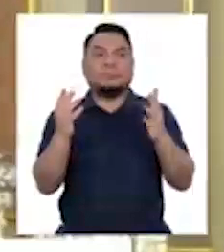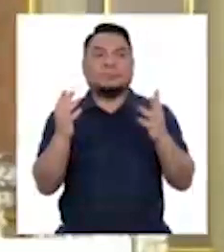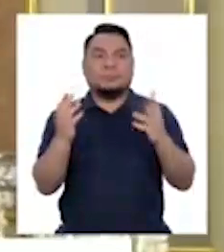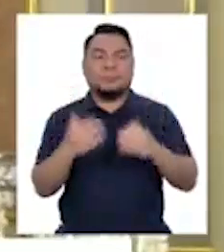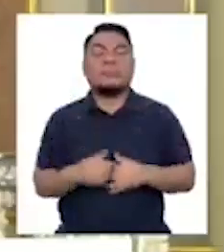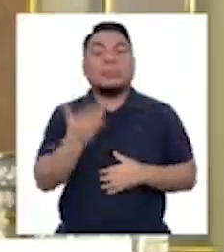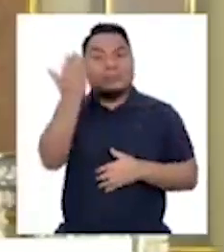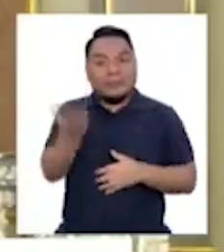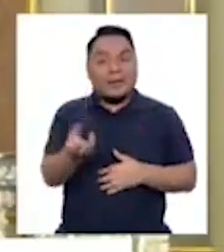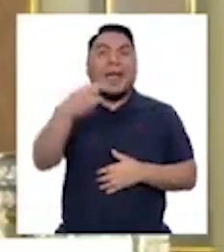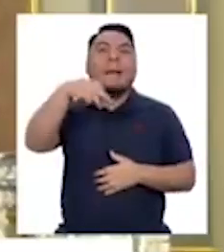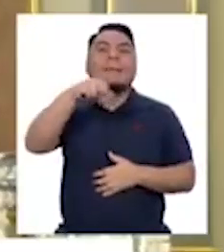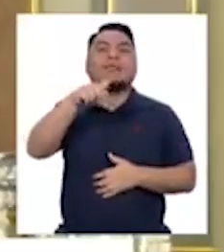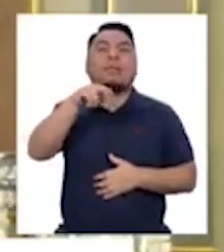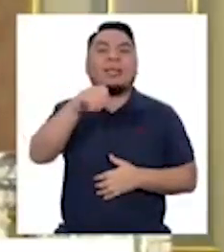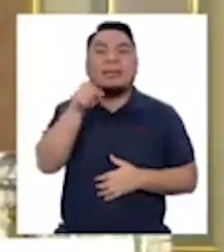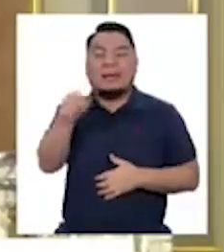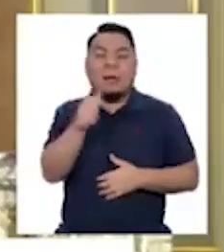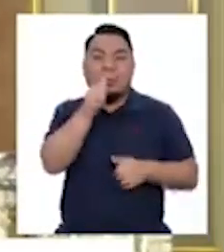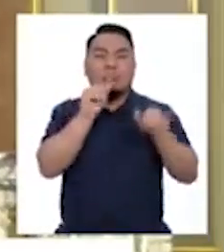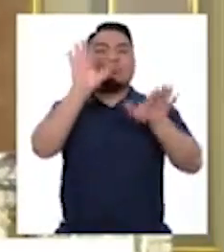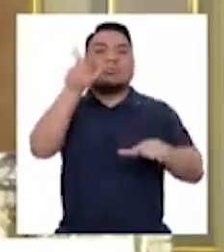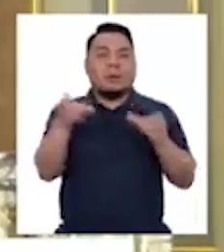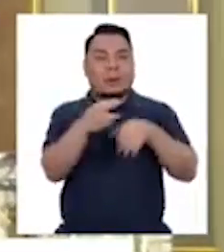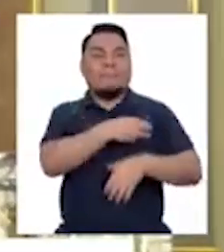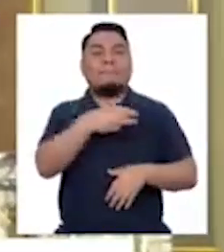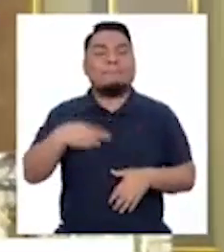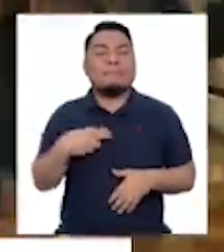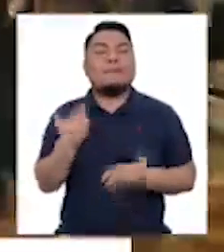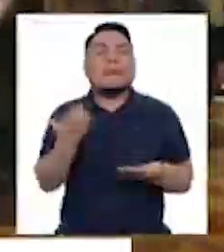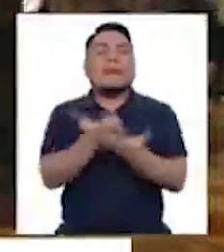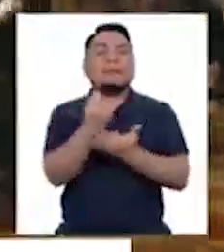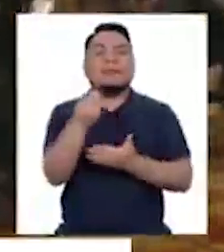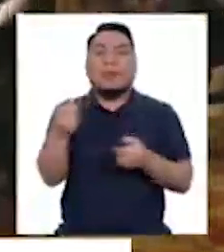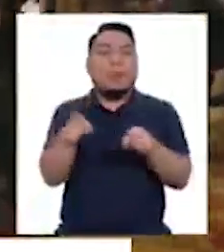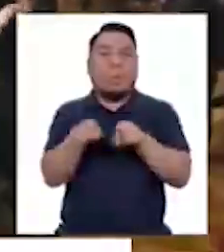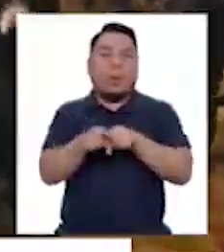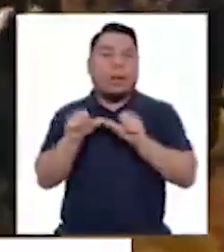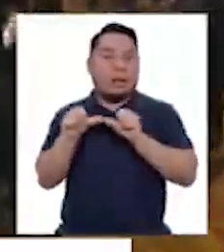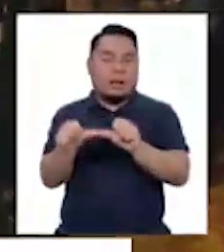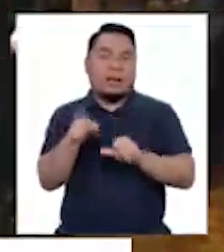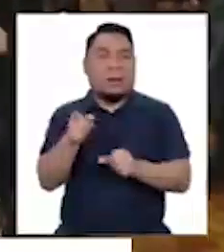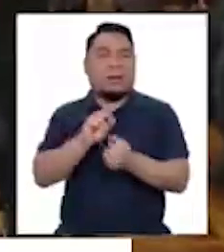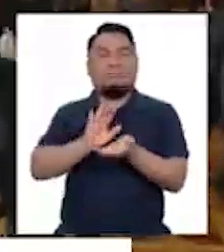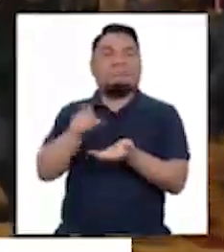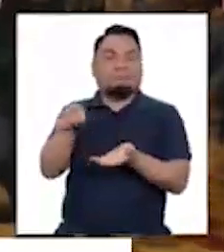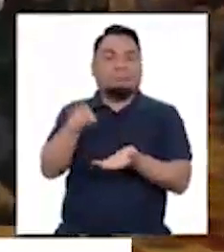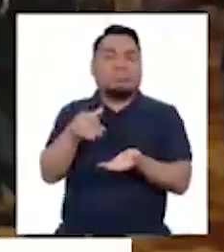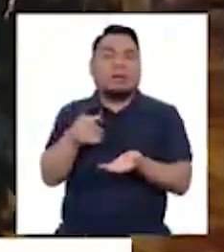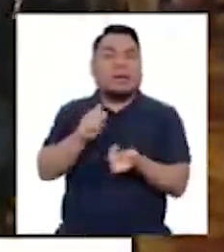María Antonieta Alba ha juramentado al cargo de ministra de Economía y Finanzas. Es